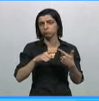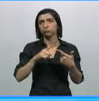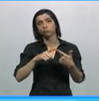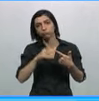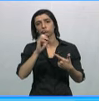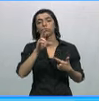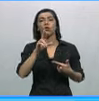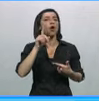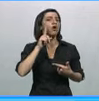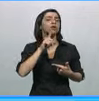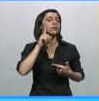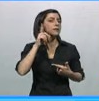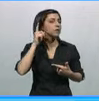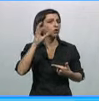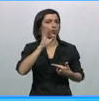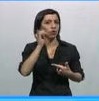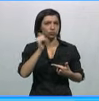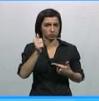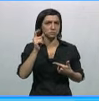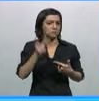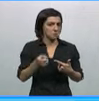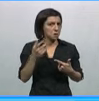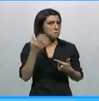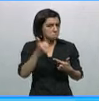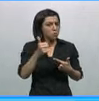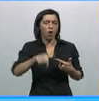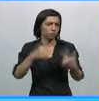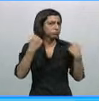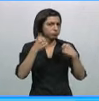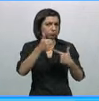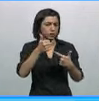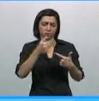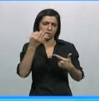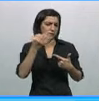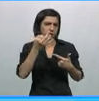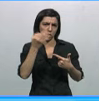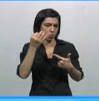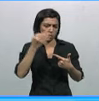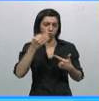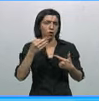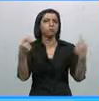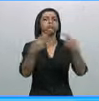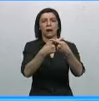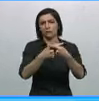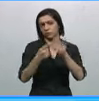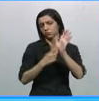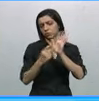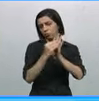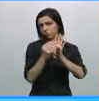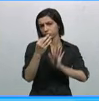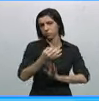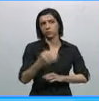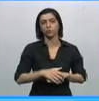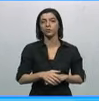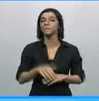sí trabajó normal y vamos a... seguramente va a empezar el partido. Compañeros, los